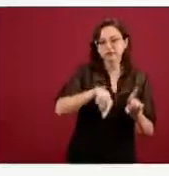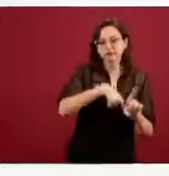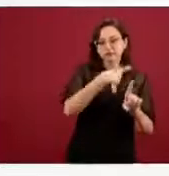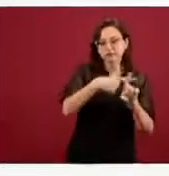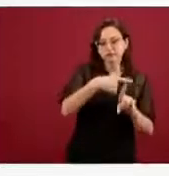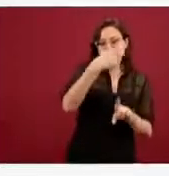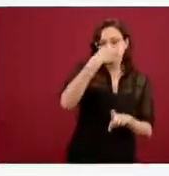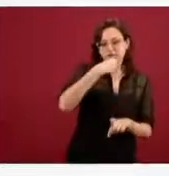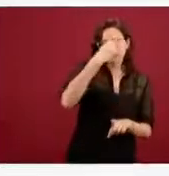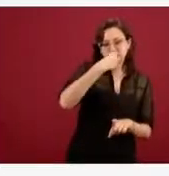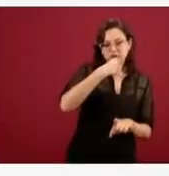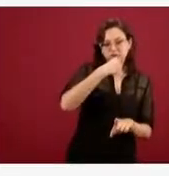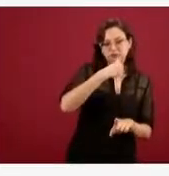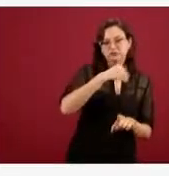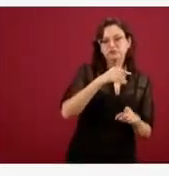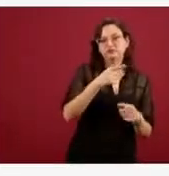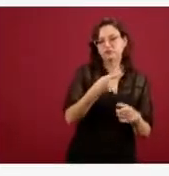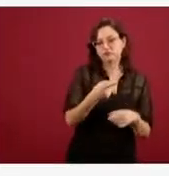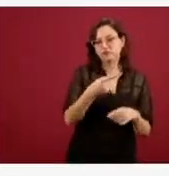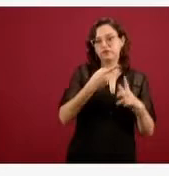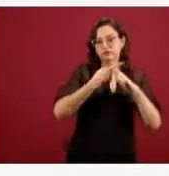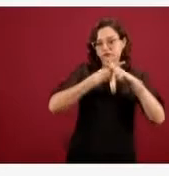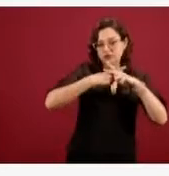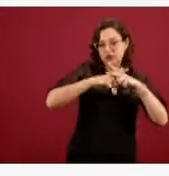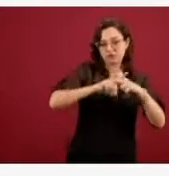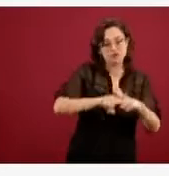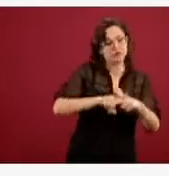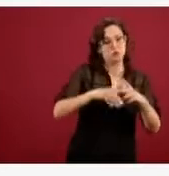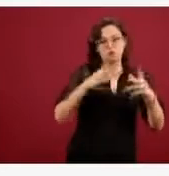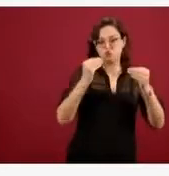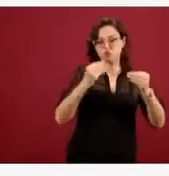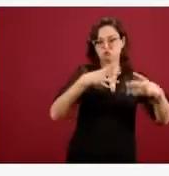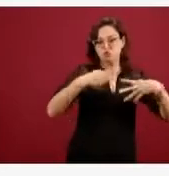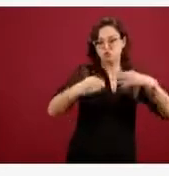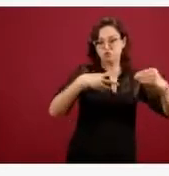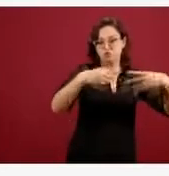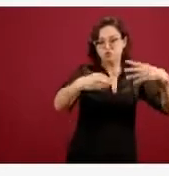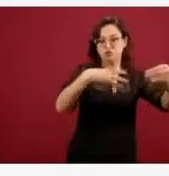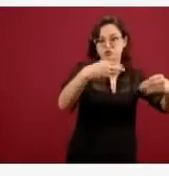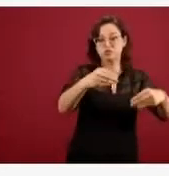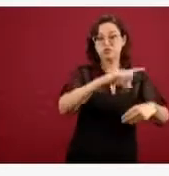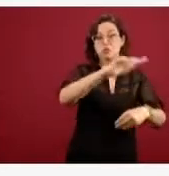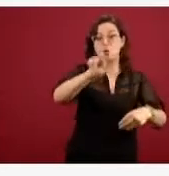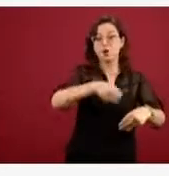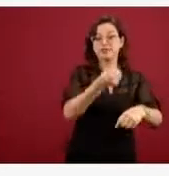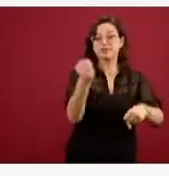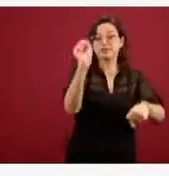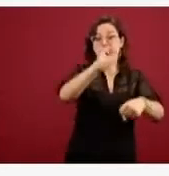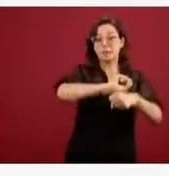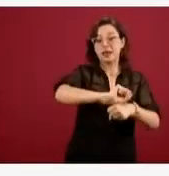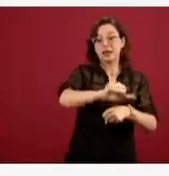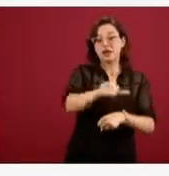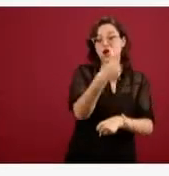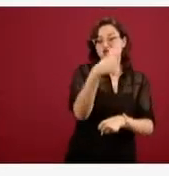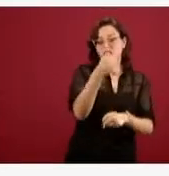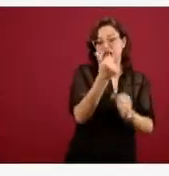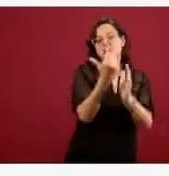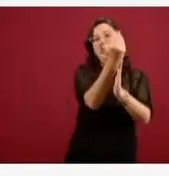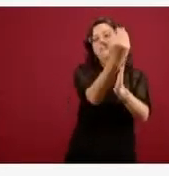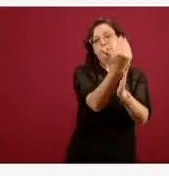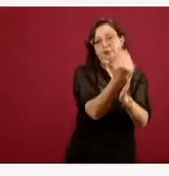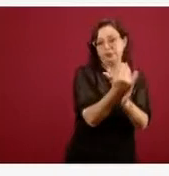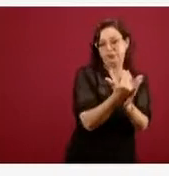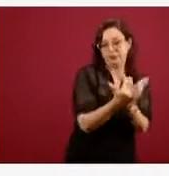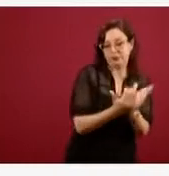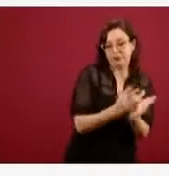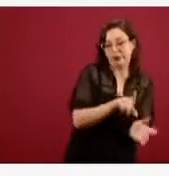por encima en las primeras semanas, pero luego cae a partir de la semana 11, por debajo de la línea roja, que es el porcentaje de